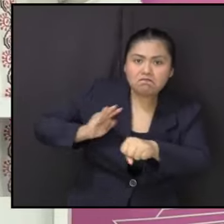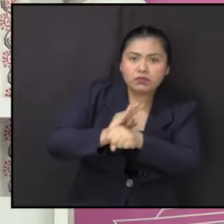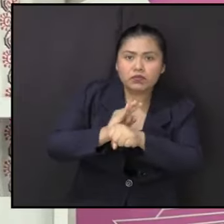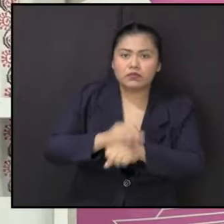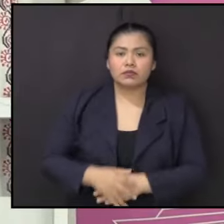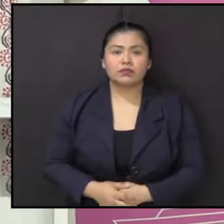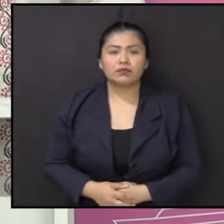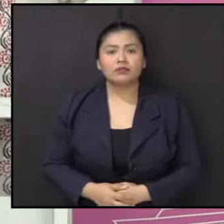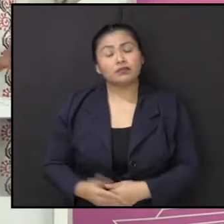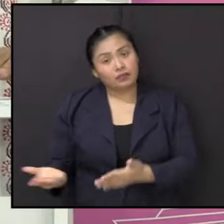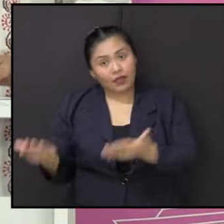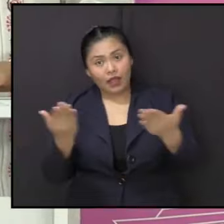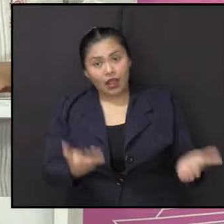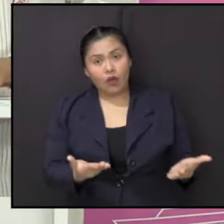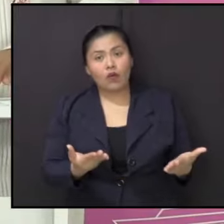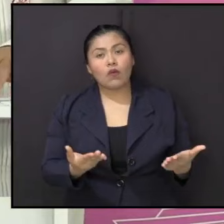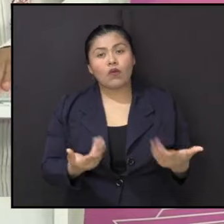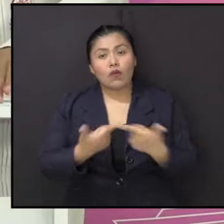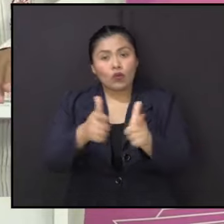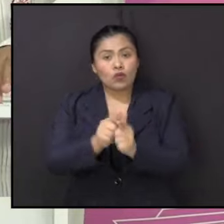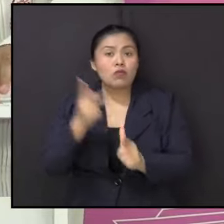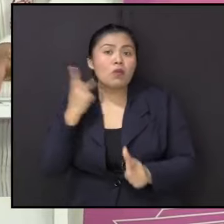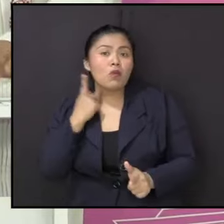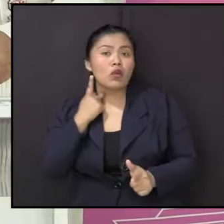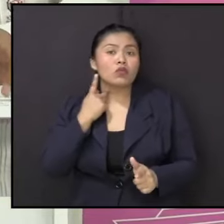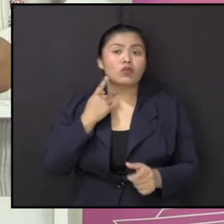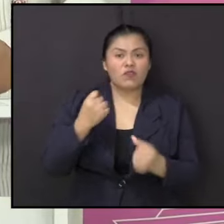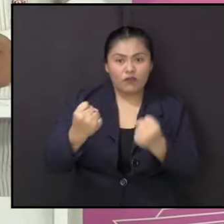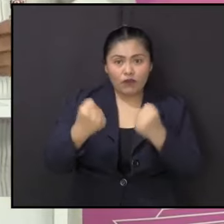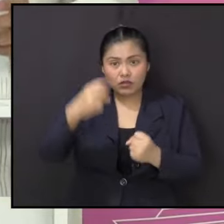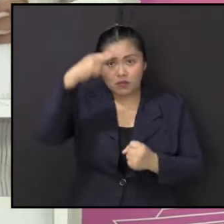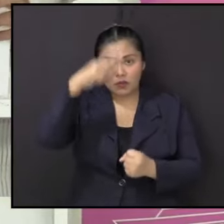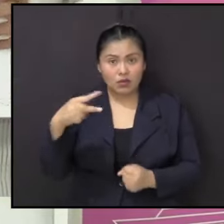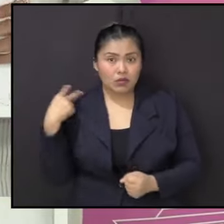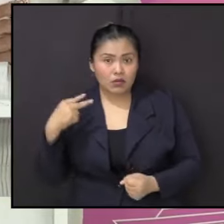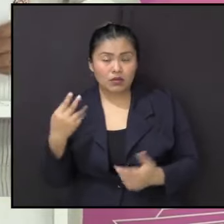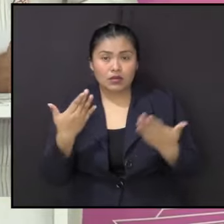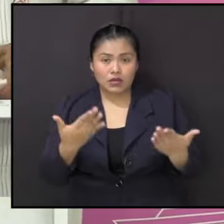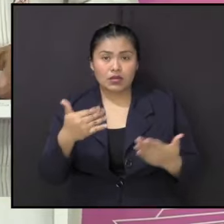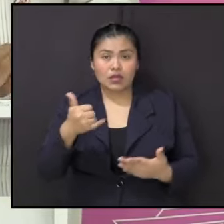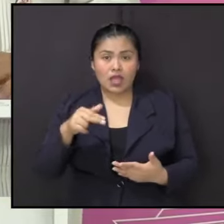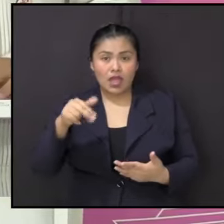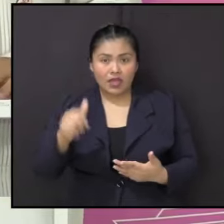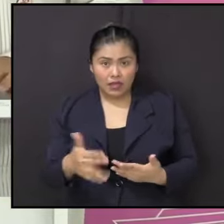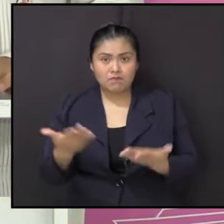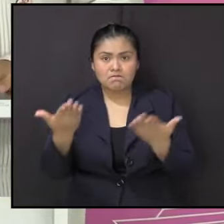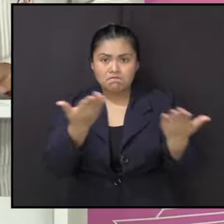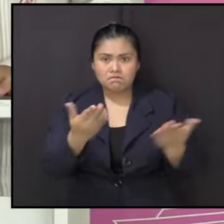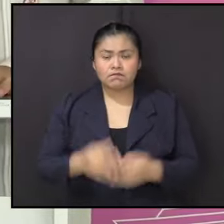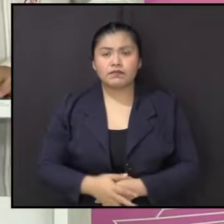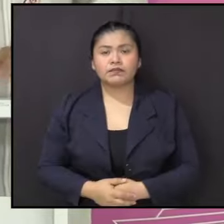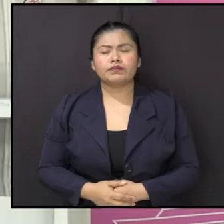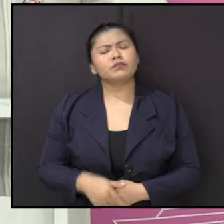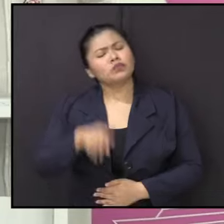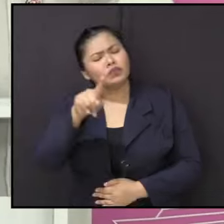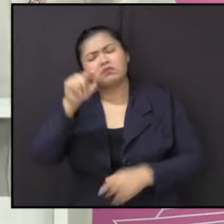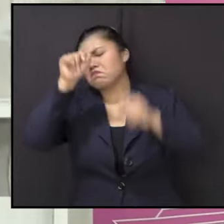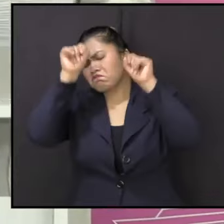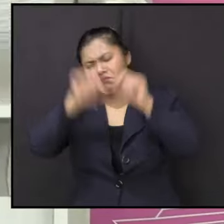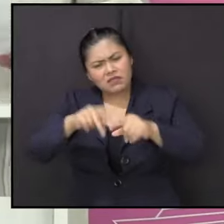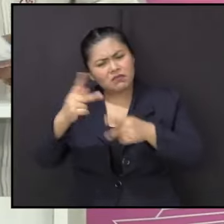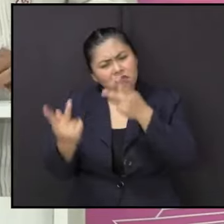candidata de Fuerza por México Veracruz, Yara Teresa Villalpando Berumen, y la pregunta es la misma: ¿qué propondrían desde la legislatura